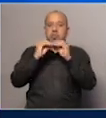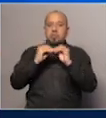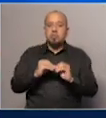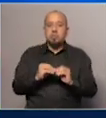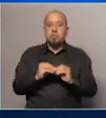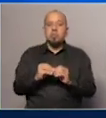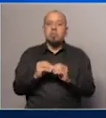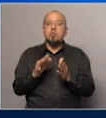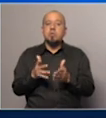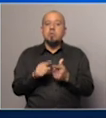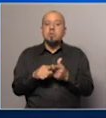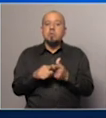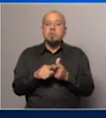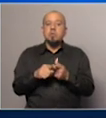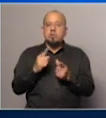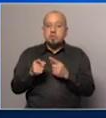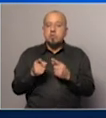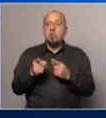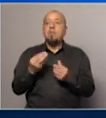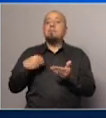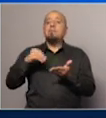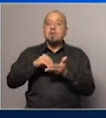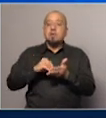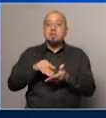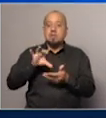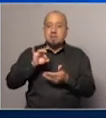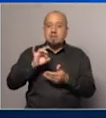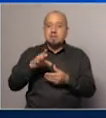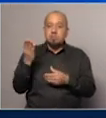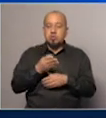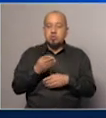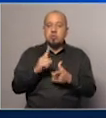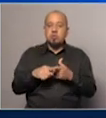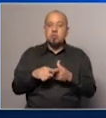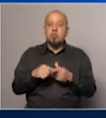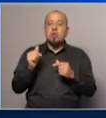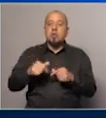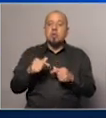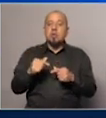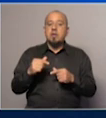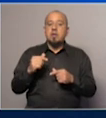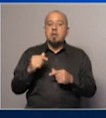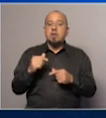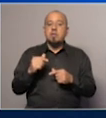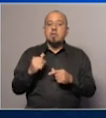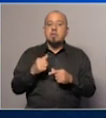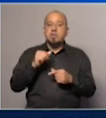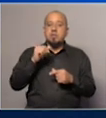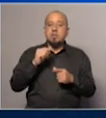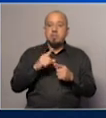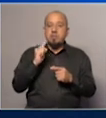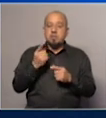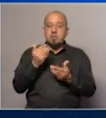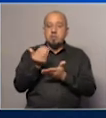esto si le sumamos el 15 por ciento de recorte que hubo a partir del primer